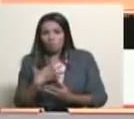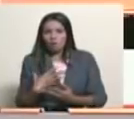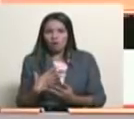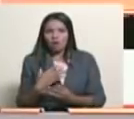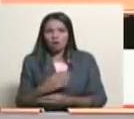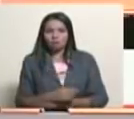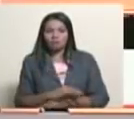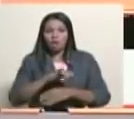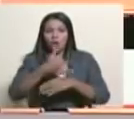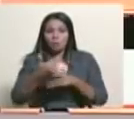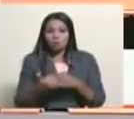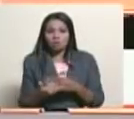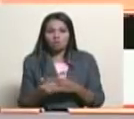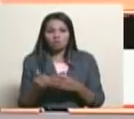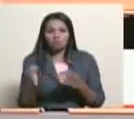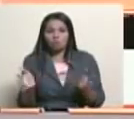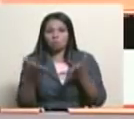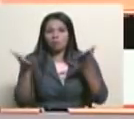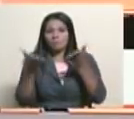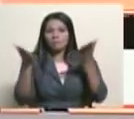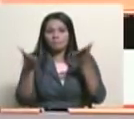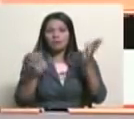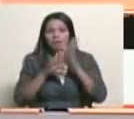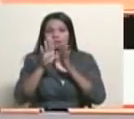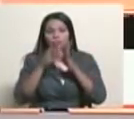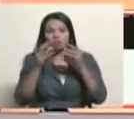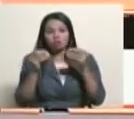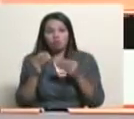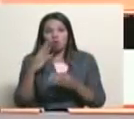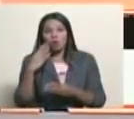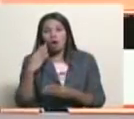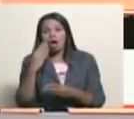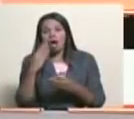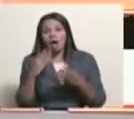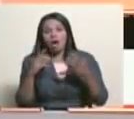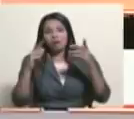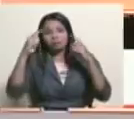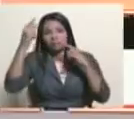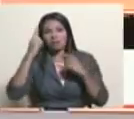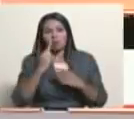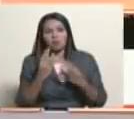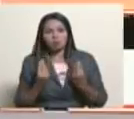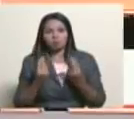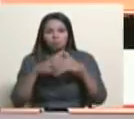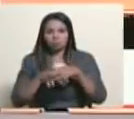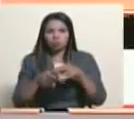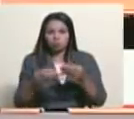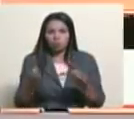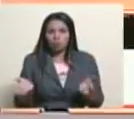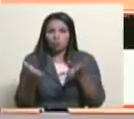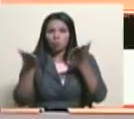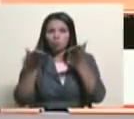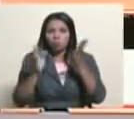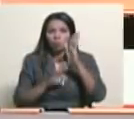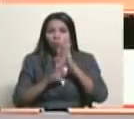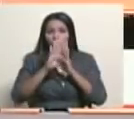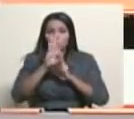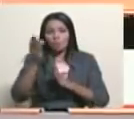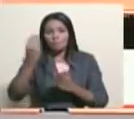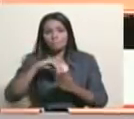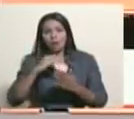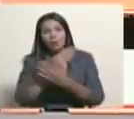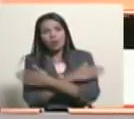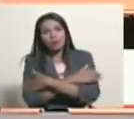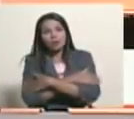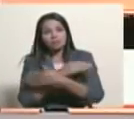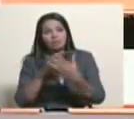los proyectos productivos que se están desarrollando en todas las VC, en toda la base, que vaya creciendo. Y le dan un abrazo a